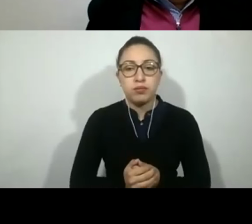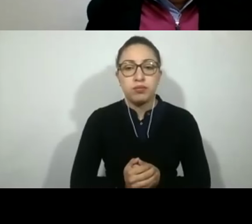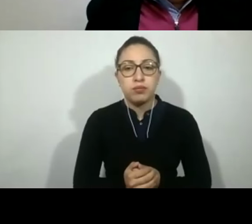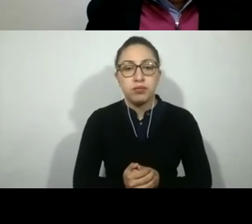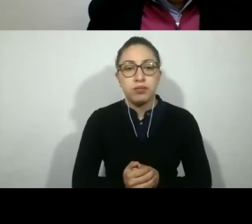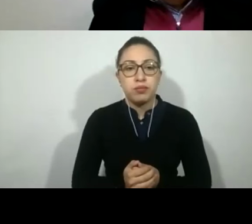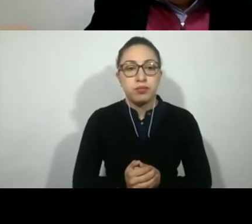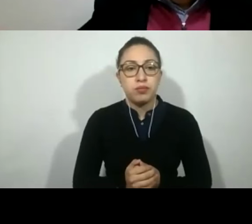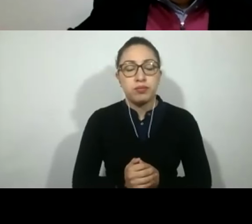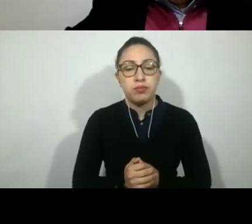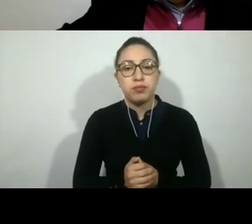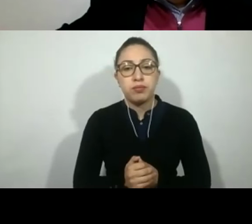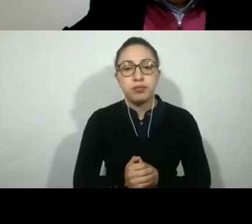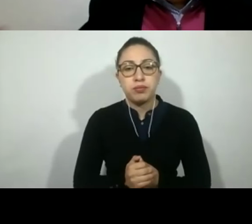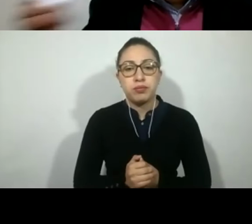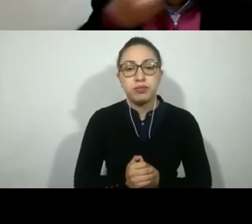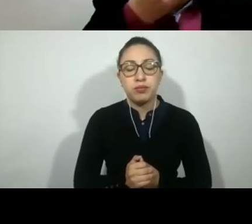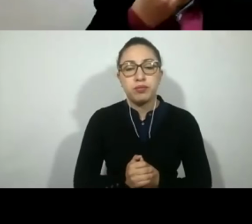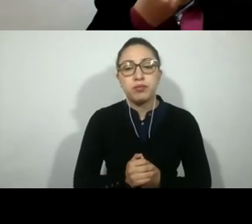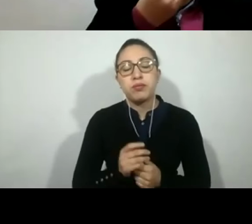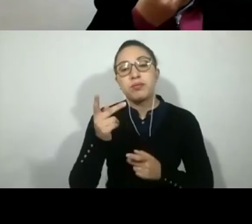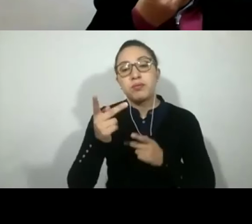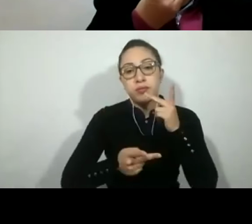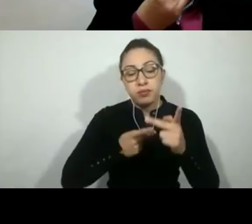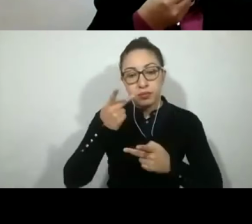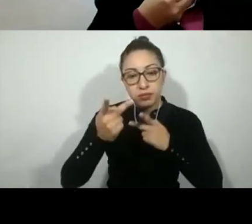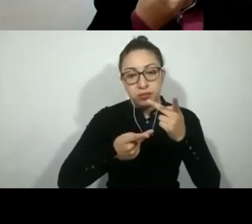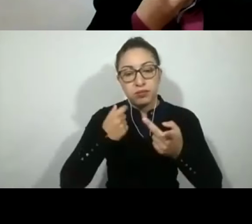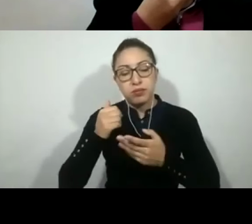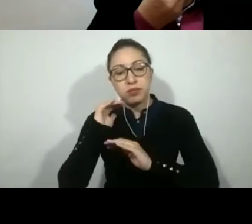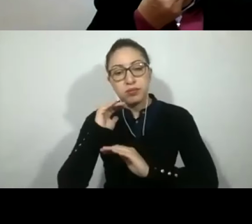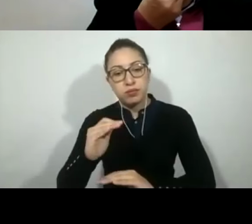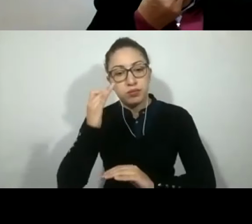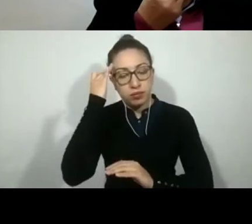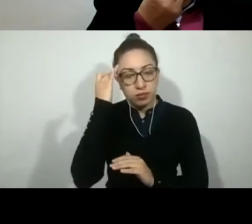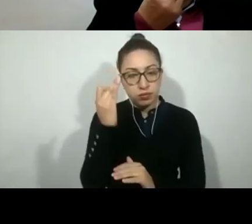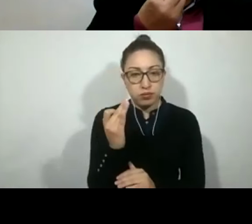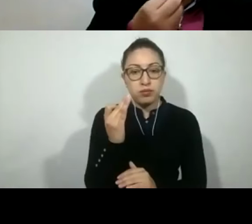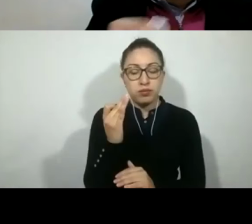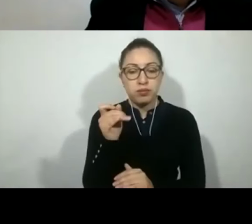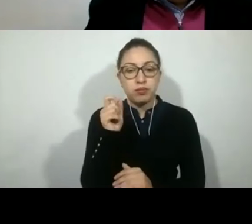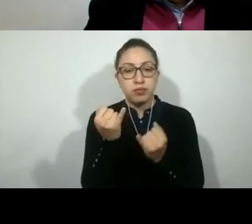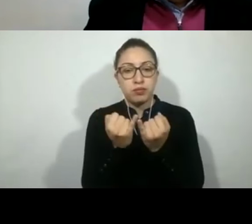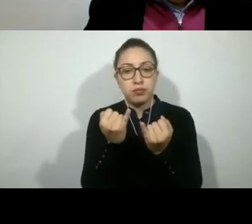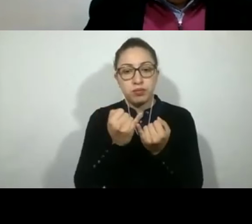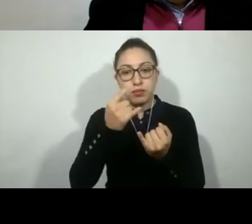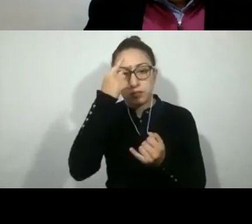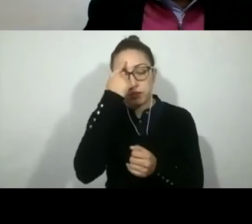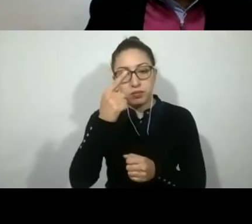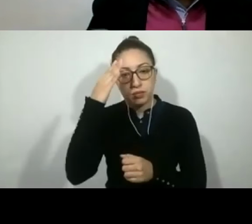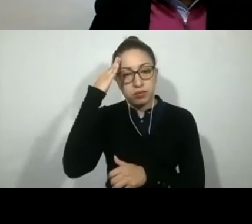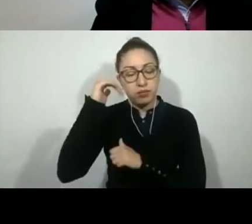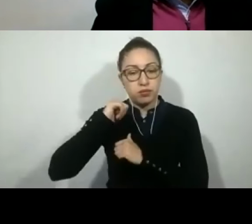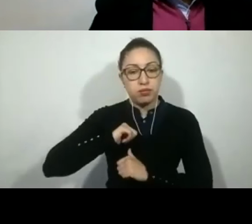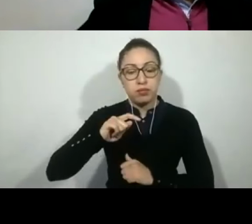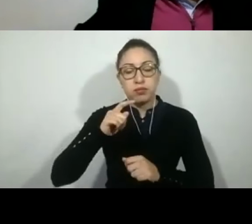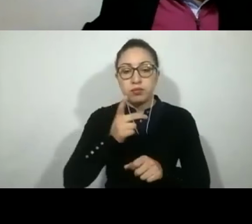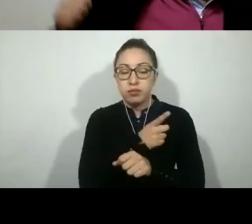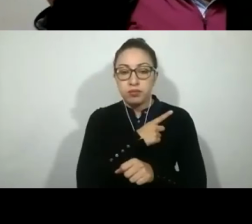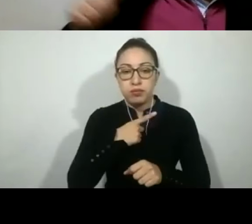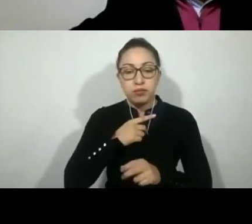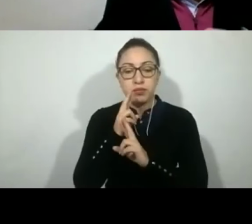y orden para las intervenciones de las diputadas y diputados, así como de la respuesta de la persona servidora, será el